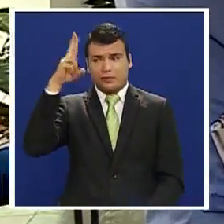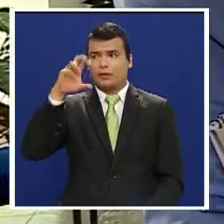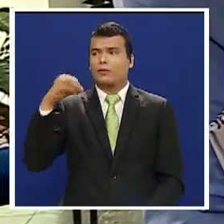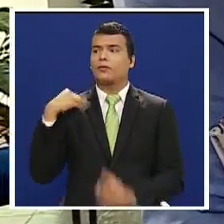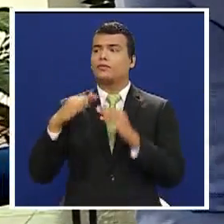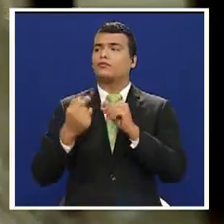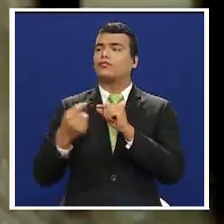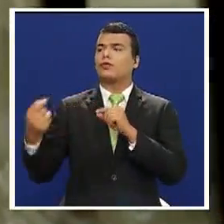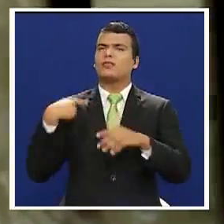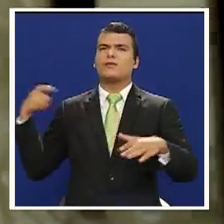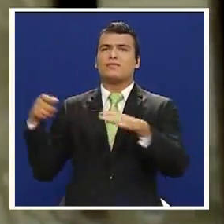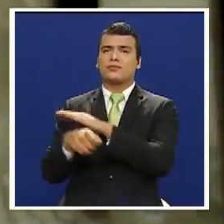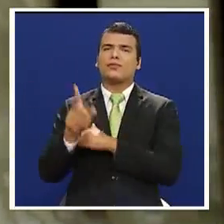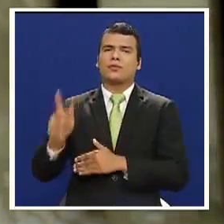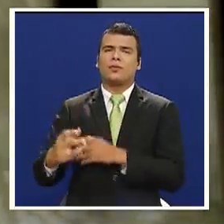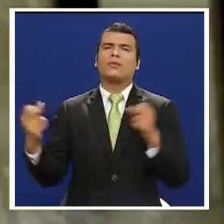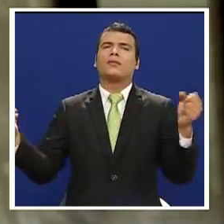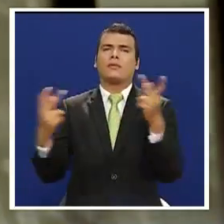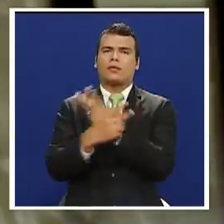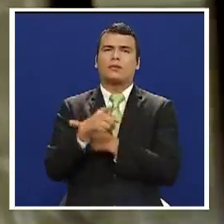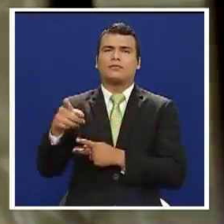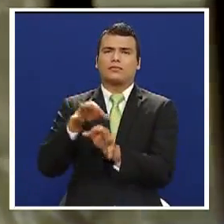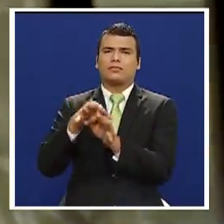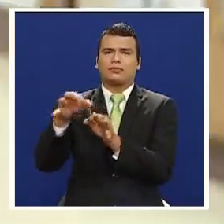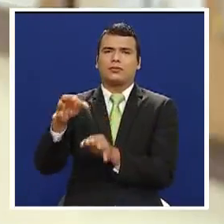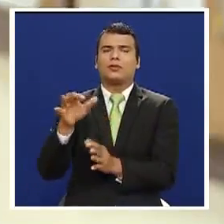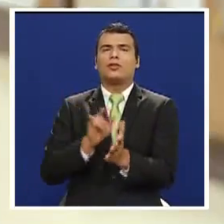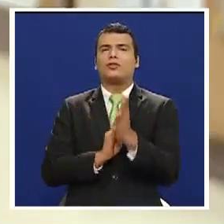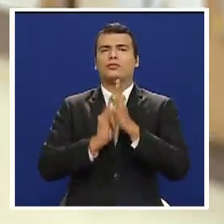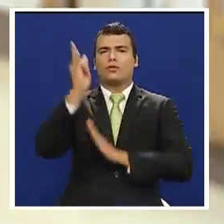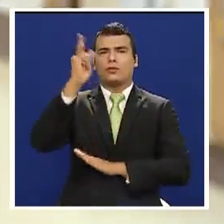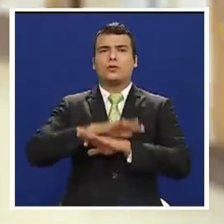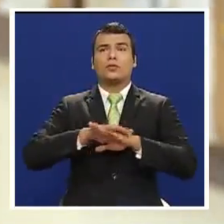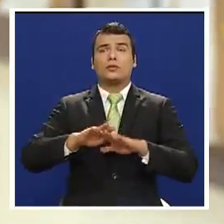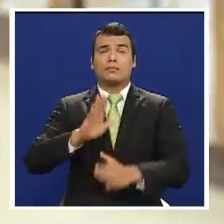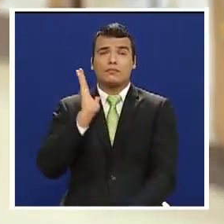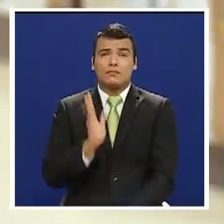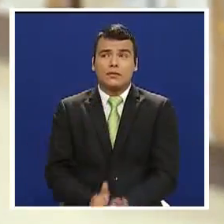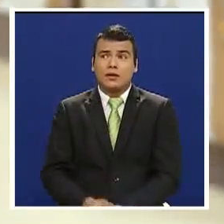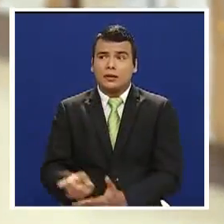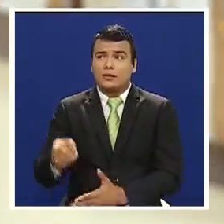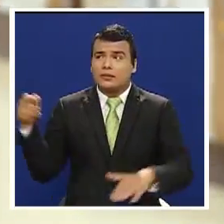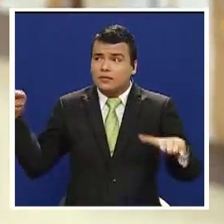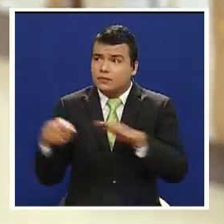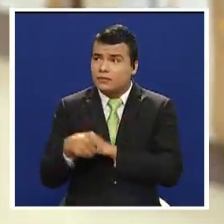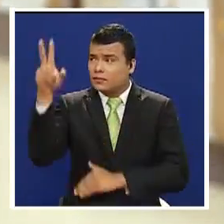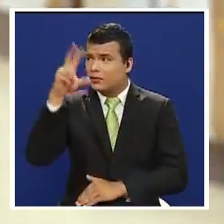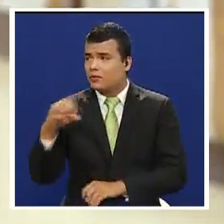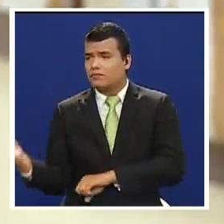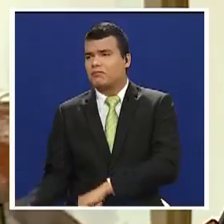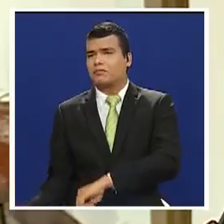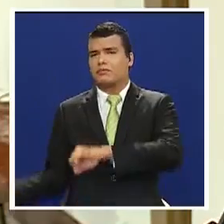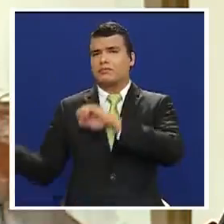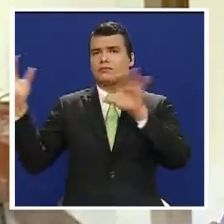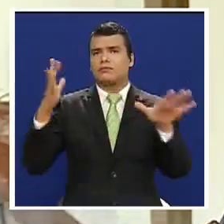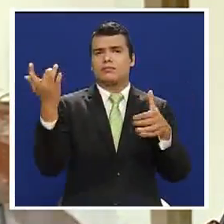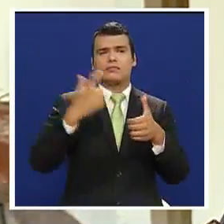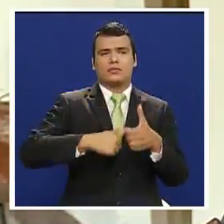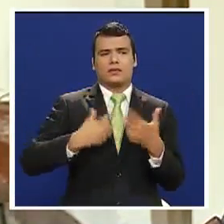atiende a las víctimas. Los años en medio del conflicto armado colombiano se han traducido en el municipio de La Unión en ser uno de los